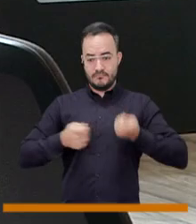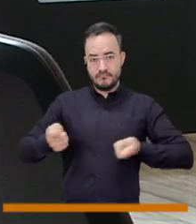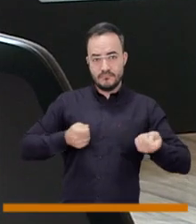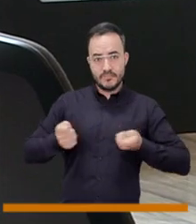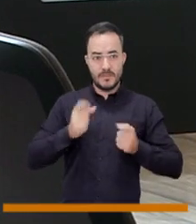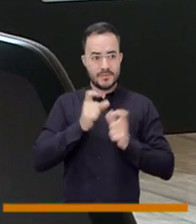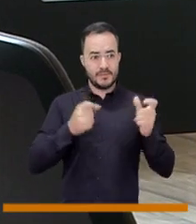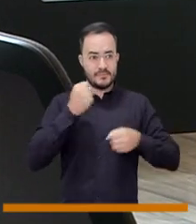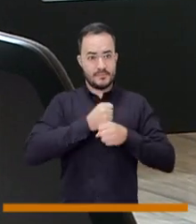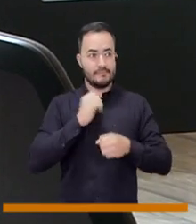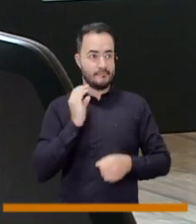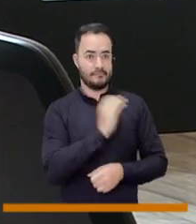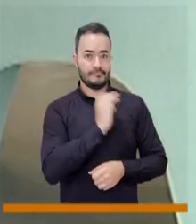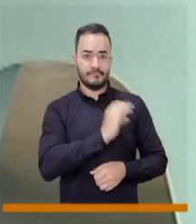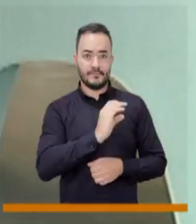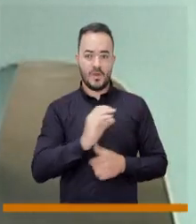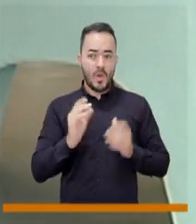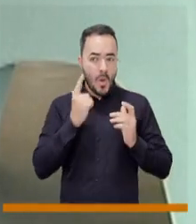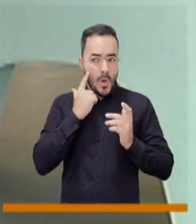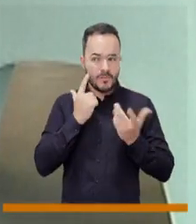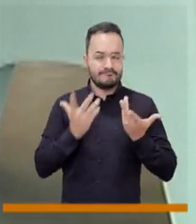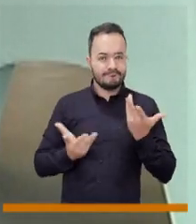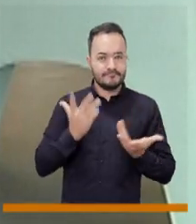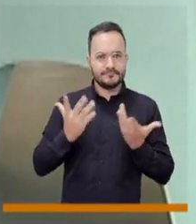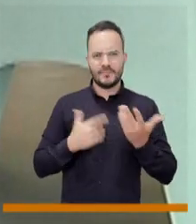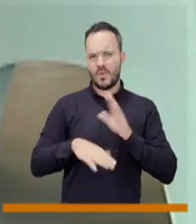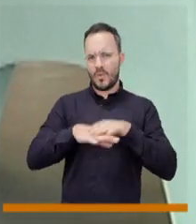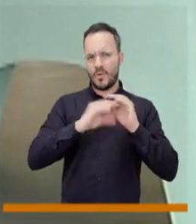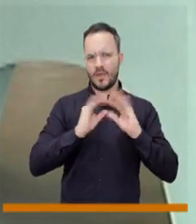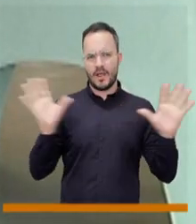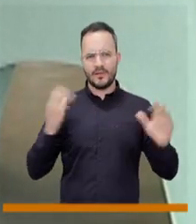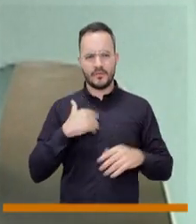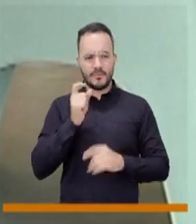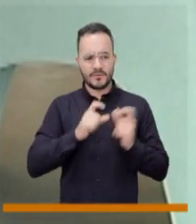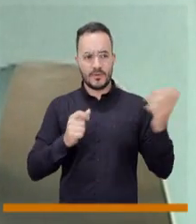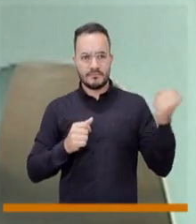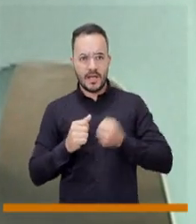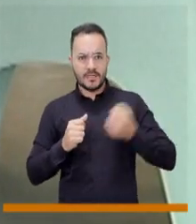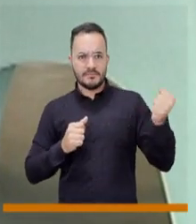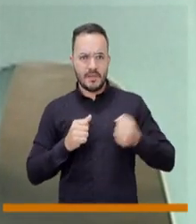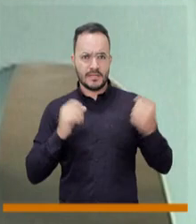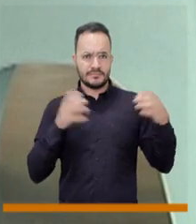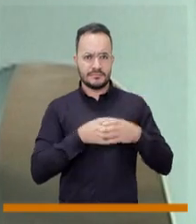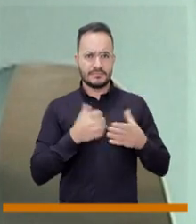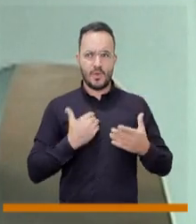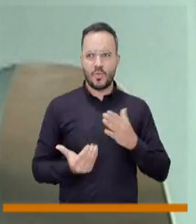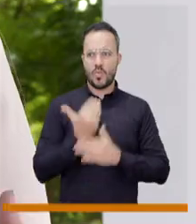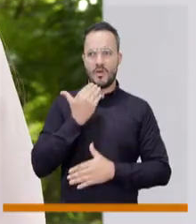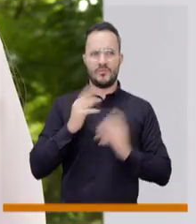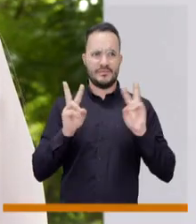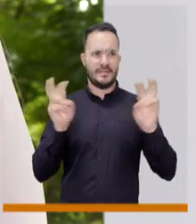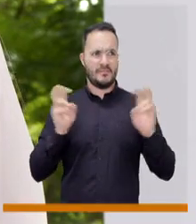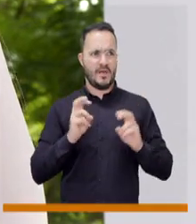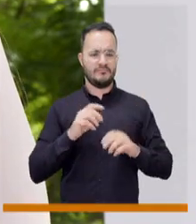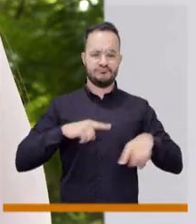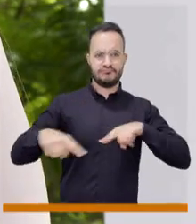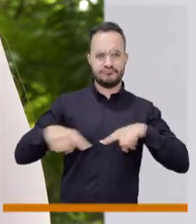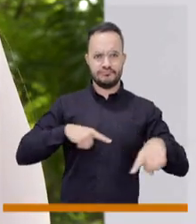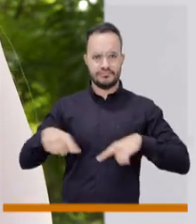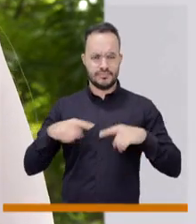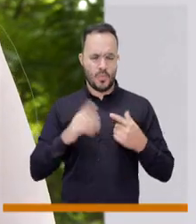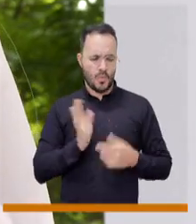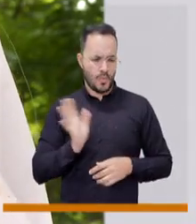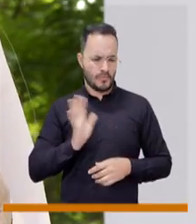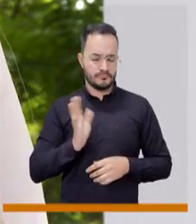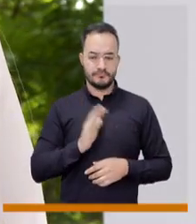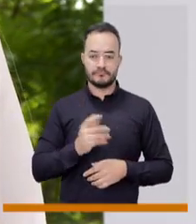tener personas trabajando. Entonces también hacer una claridad que acá no hay más personas contratadas, no es otra estructura burocrática, es una